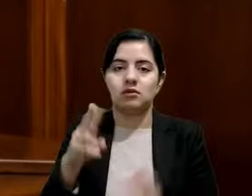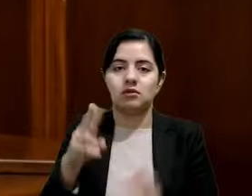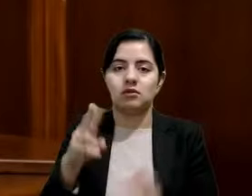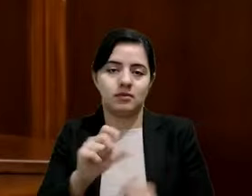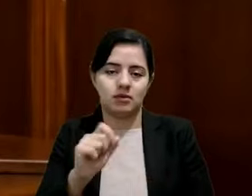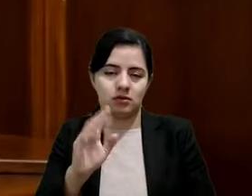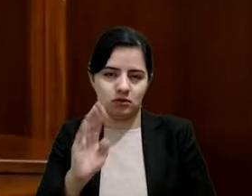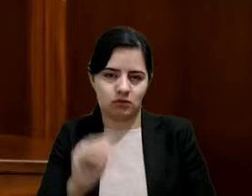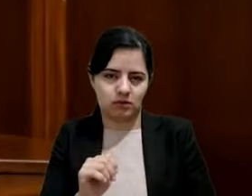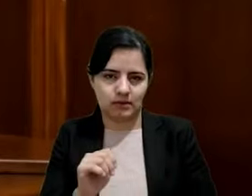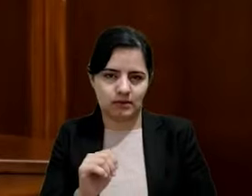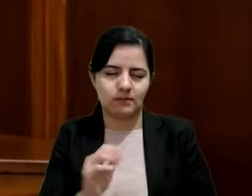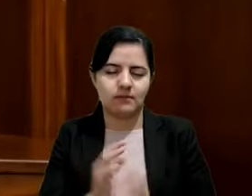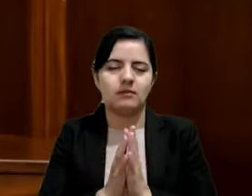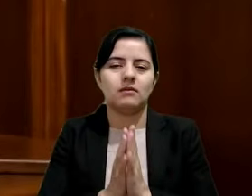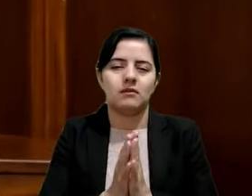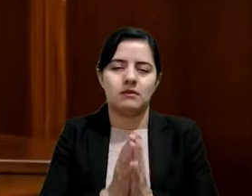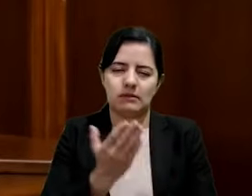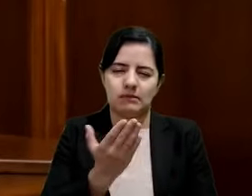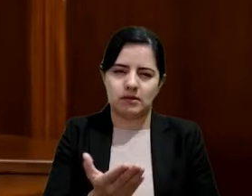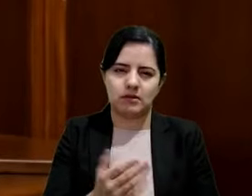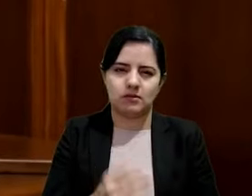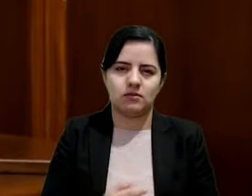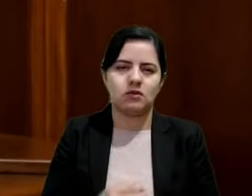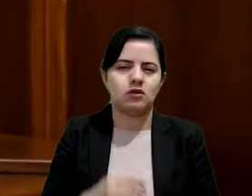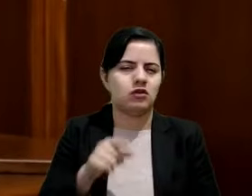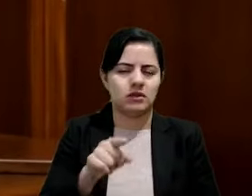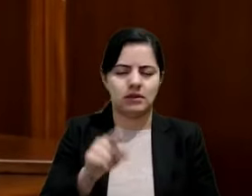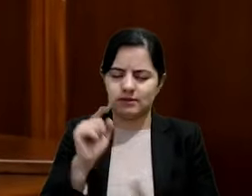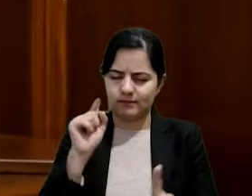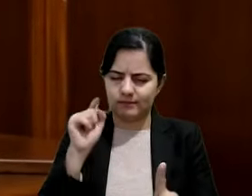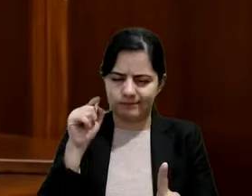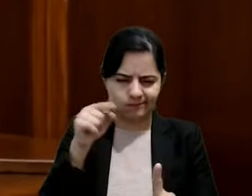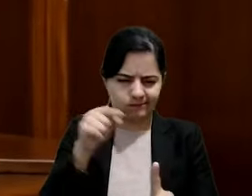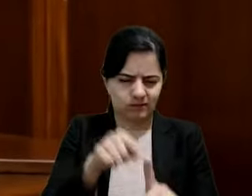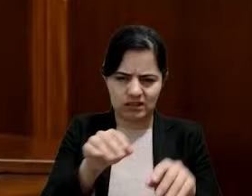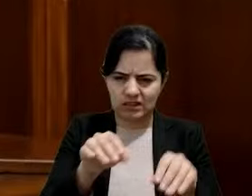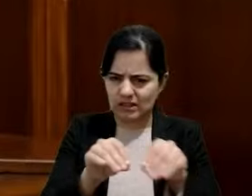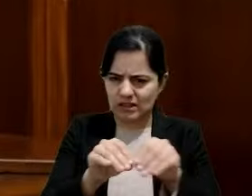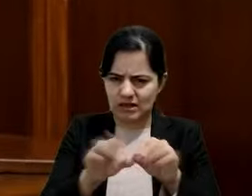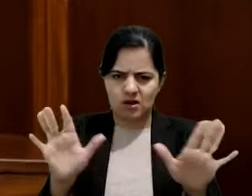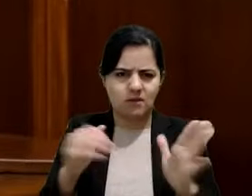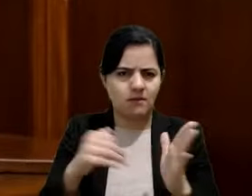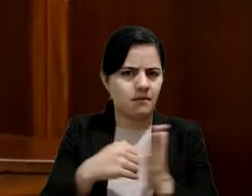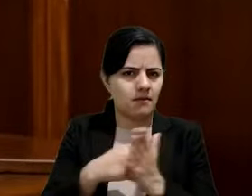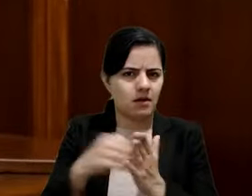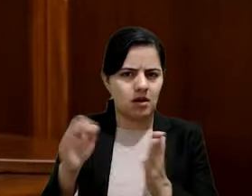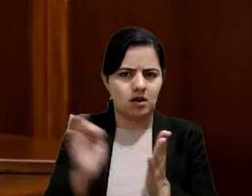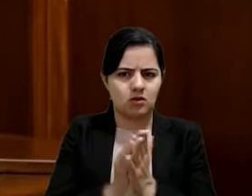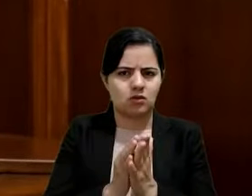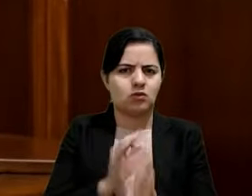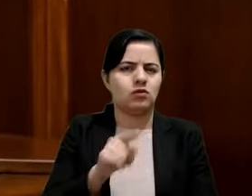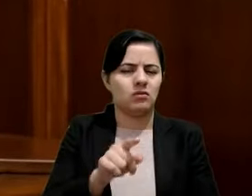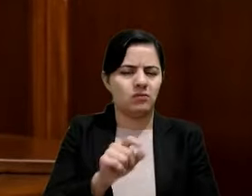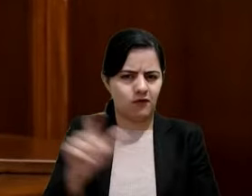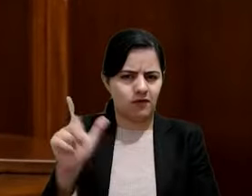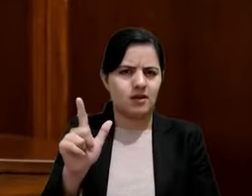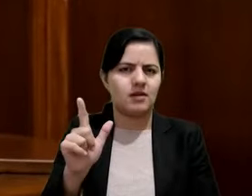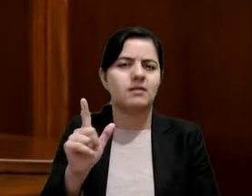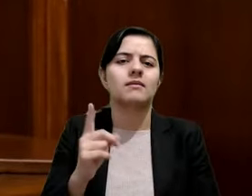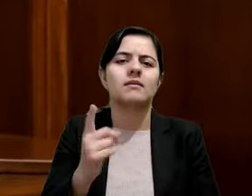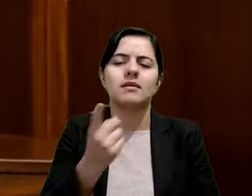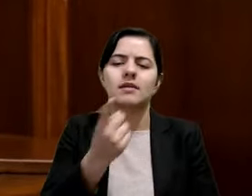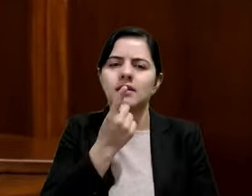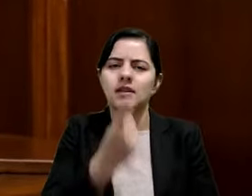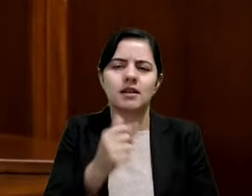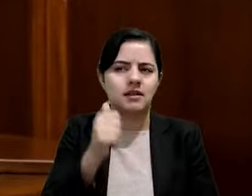con toda objetividad y con todo valor en toda su ética verifique siempre